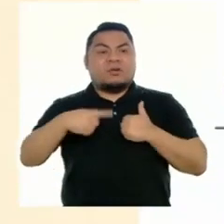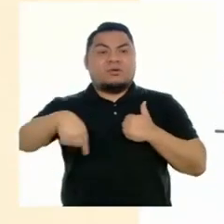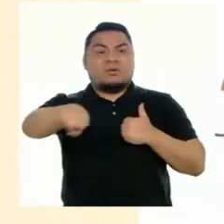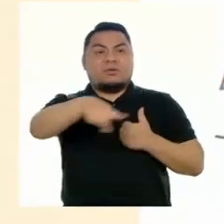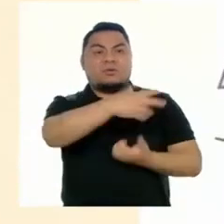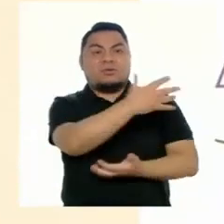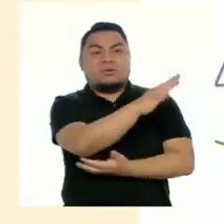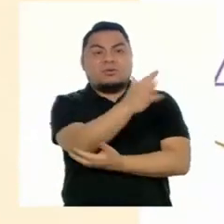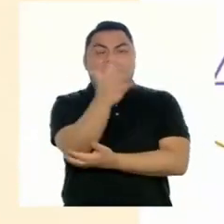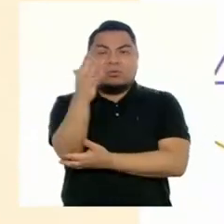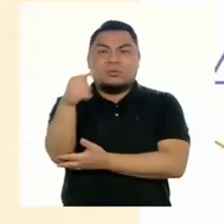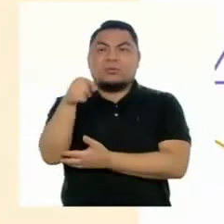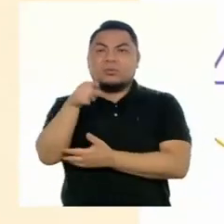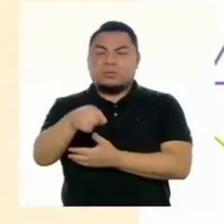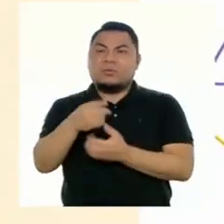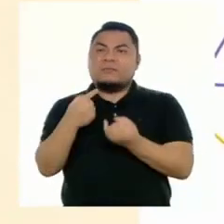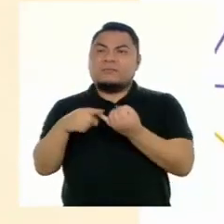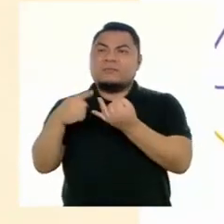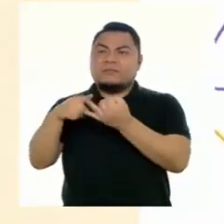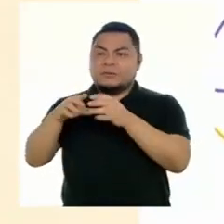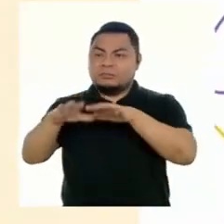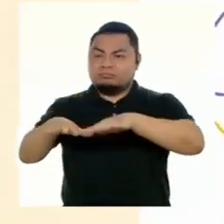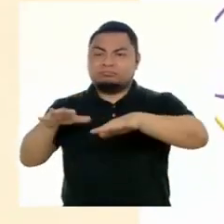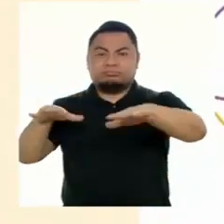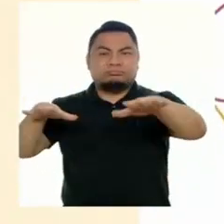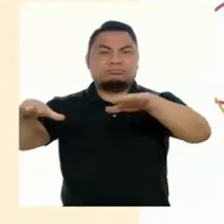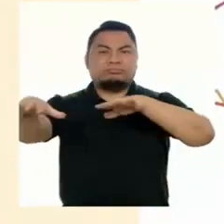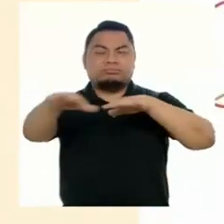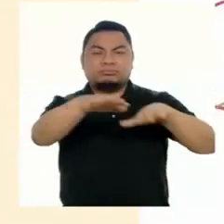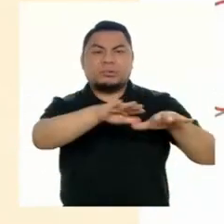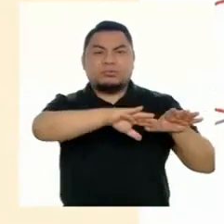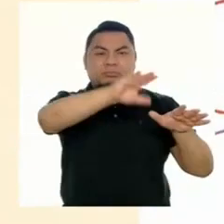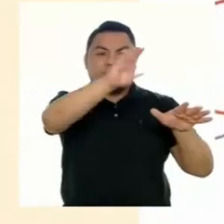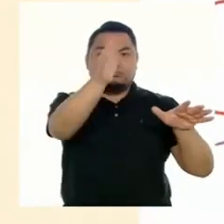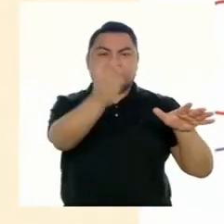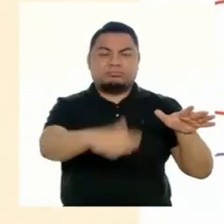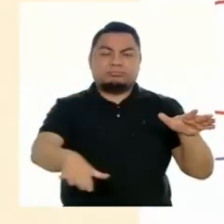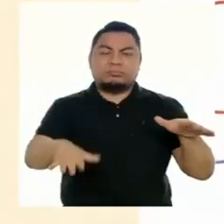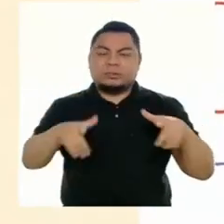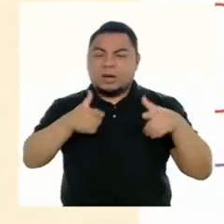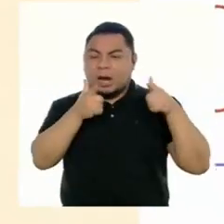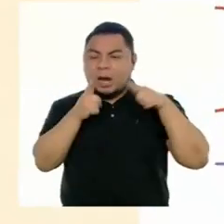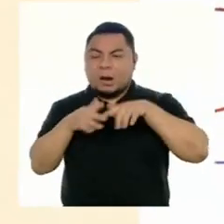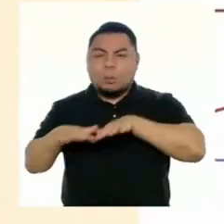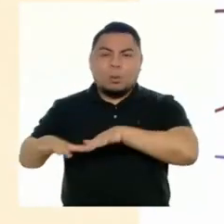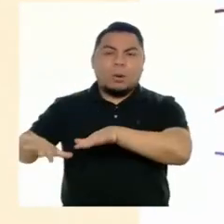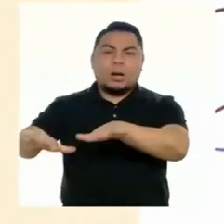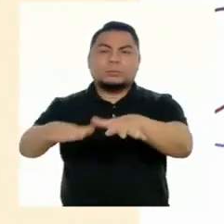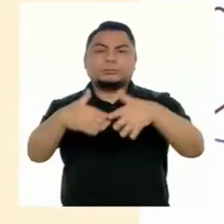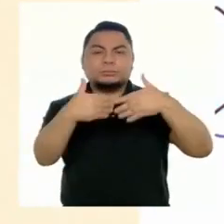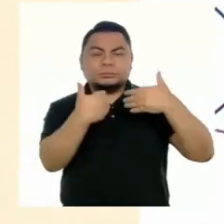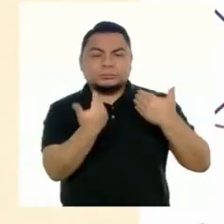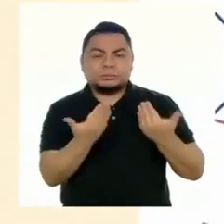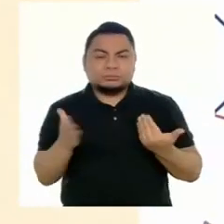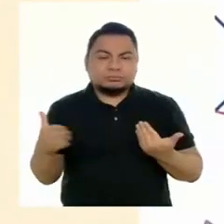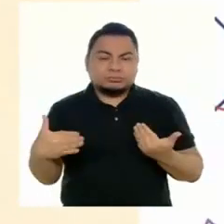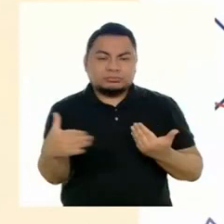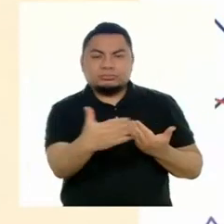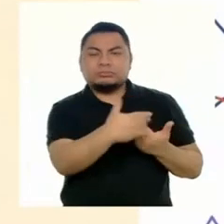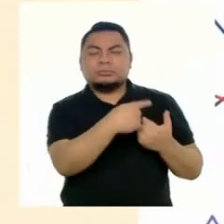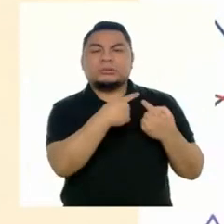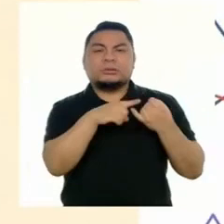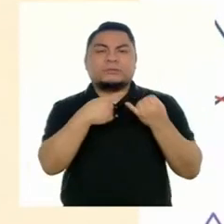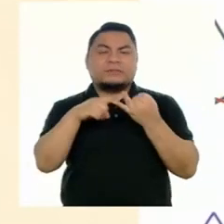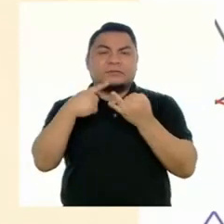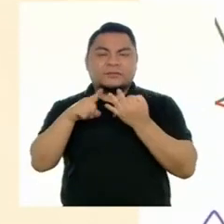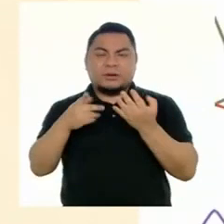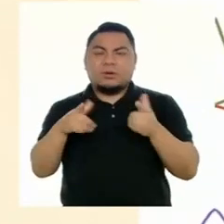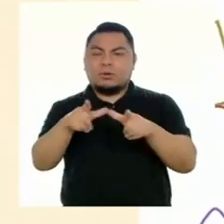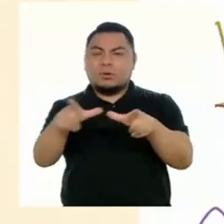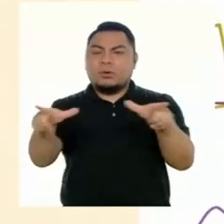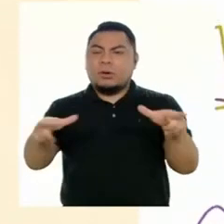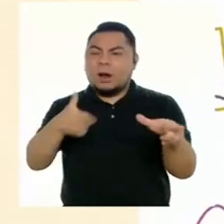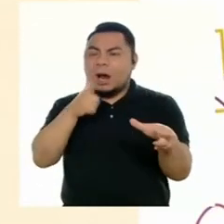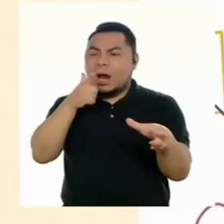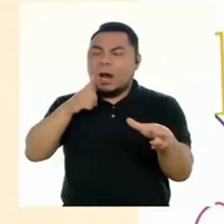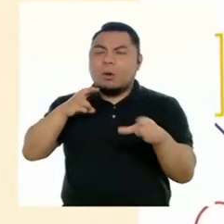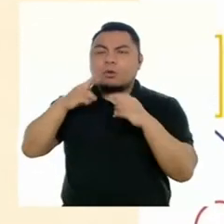fuente, incluidos, entre otros, los ecosistemas terrestres y marinos, y otros sistemas